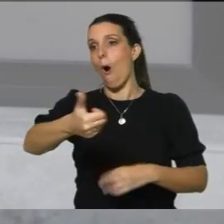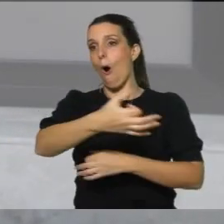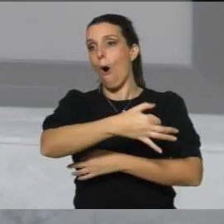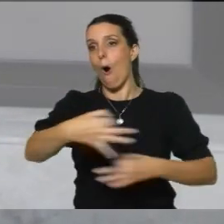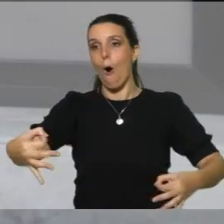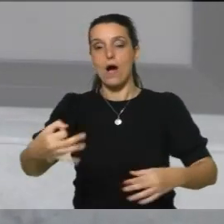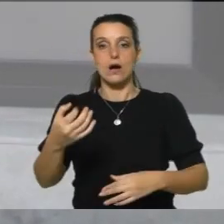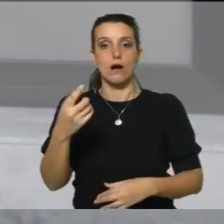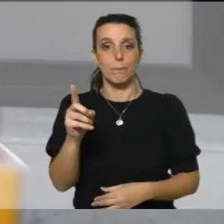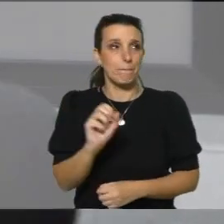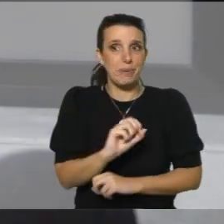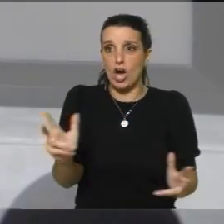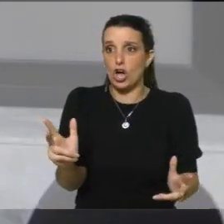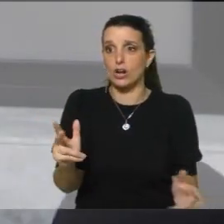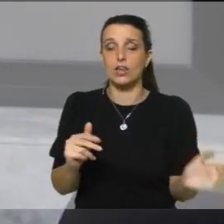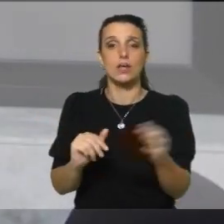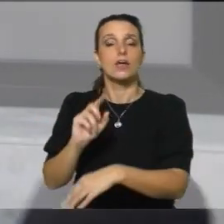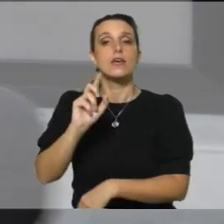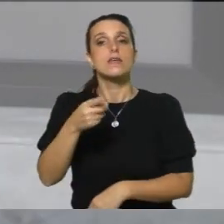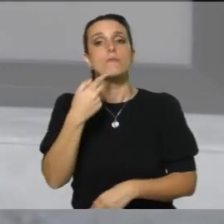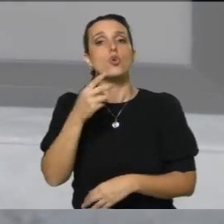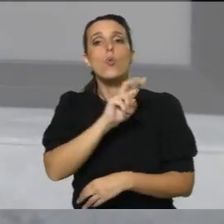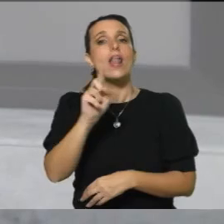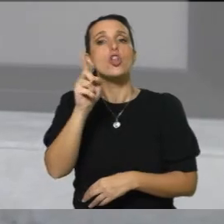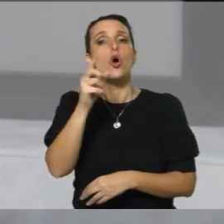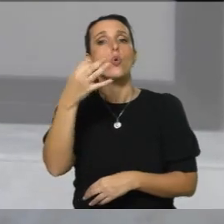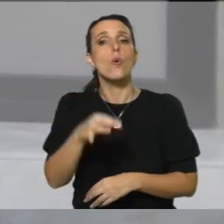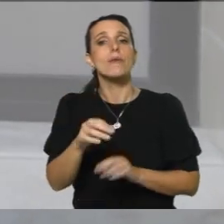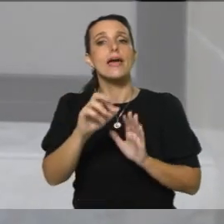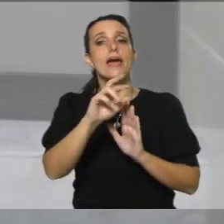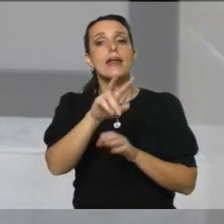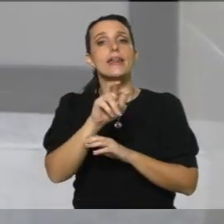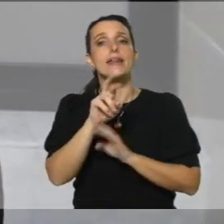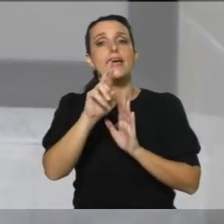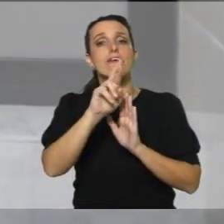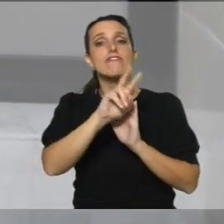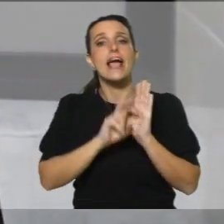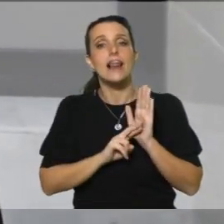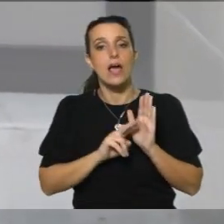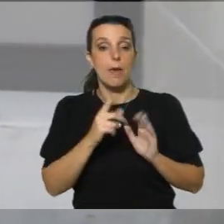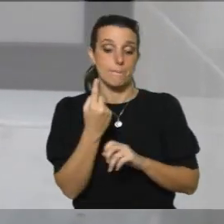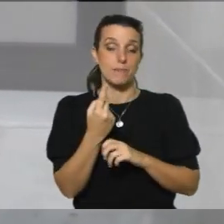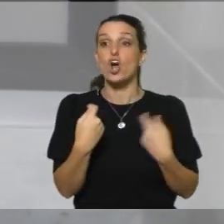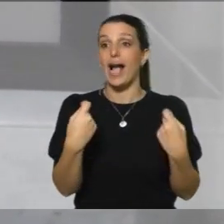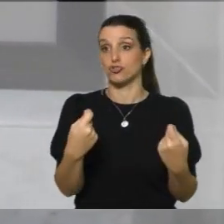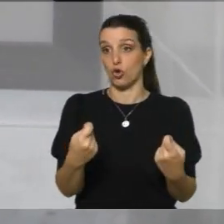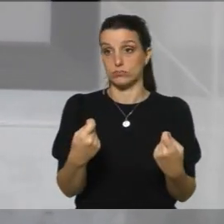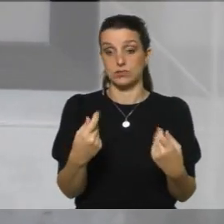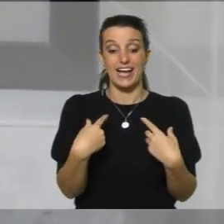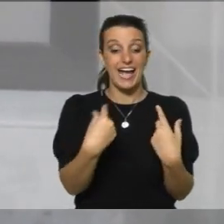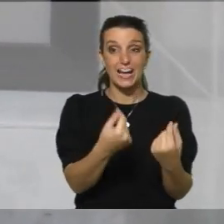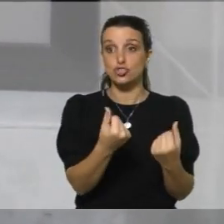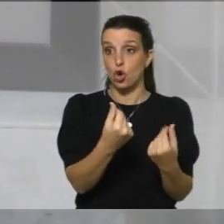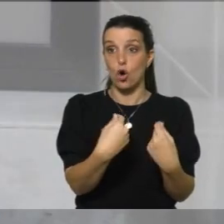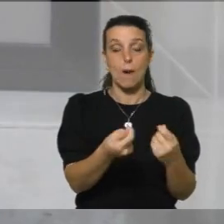que claramente es peor qué aspecto de la regla fiscal no se cumplió eh el primero el gasto o sea el gasto